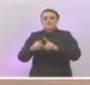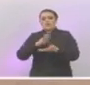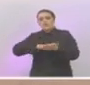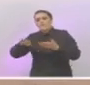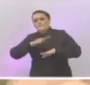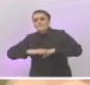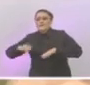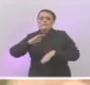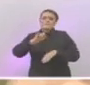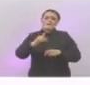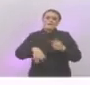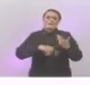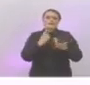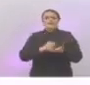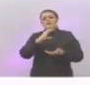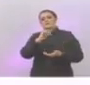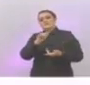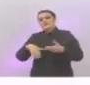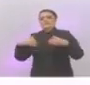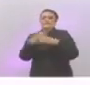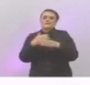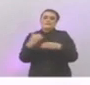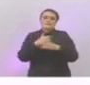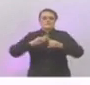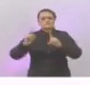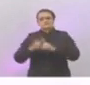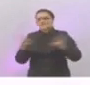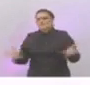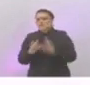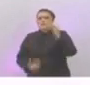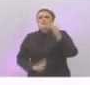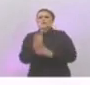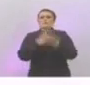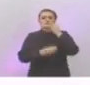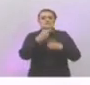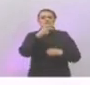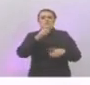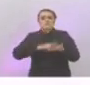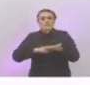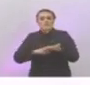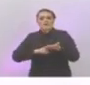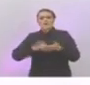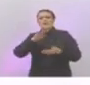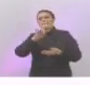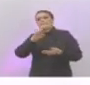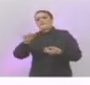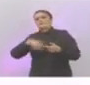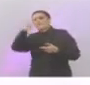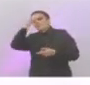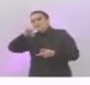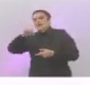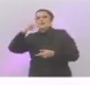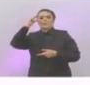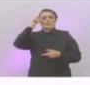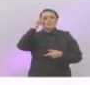del maguey, de la cebada, del café, y se impulsan nuevos productos como aguacate, berries, mango y